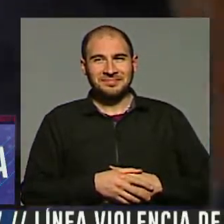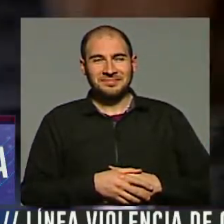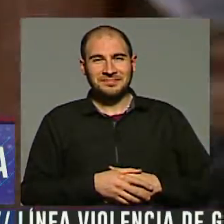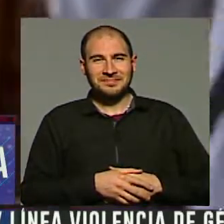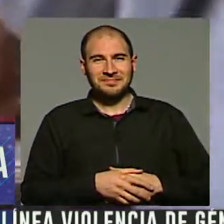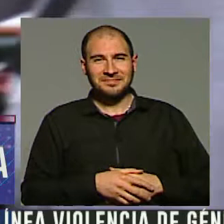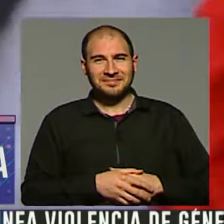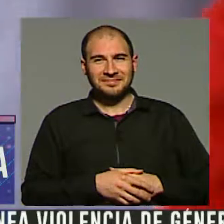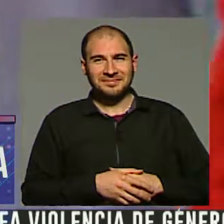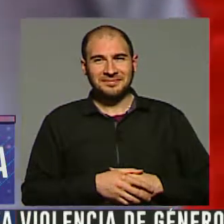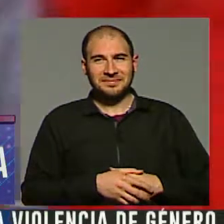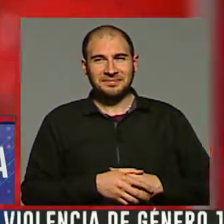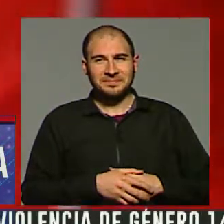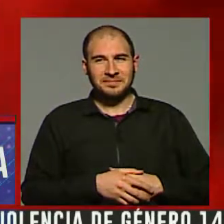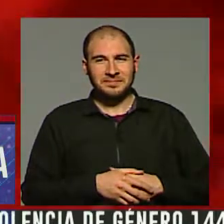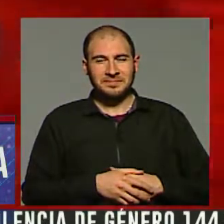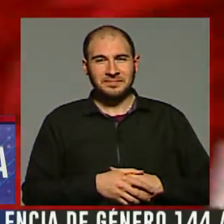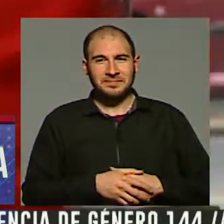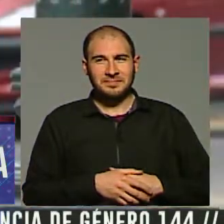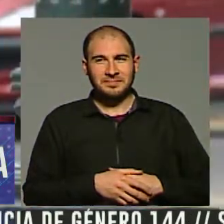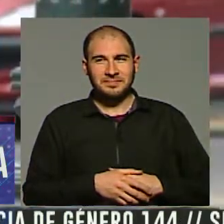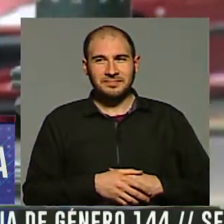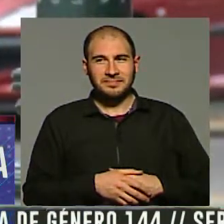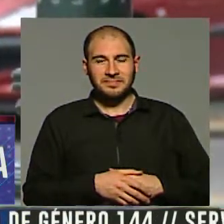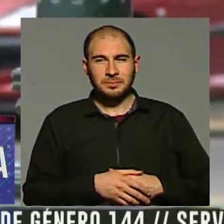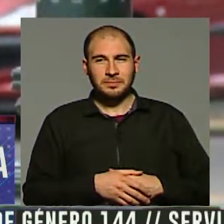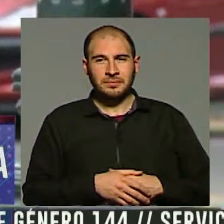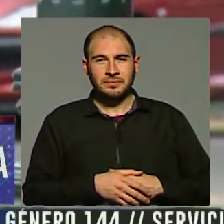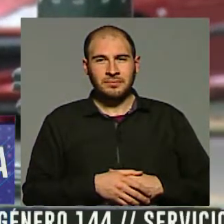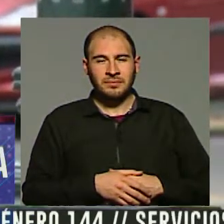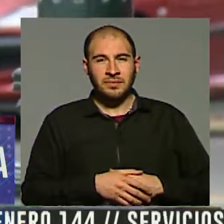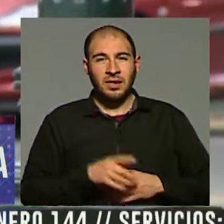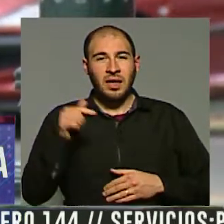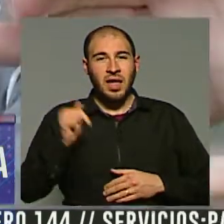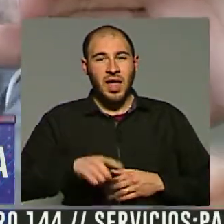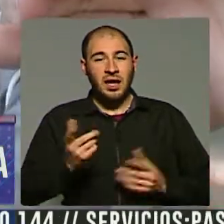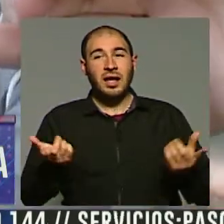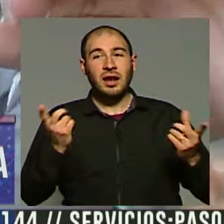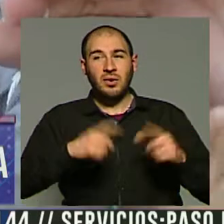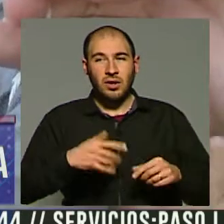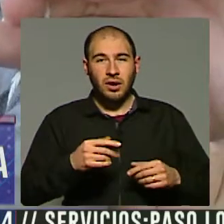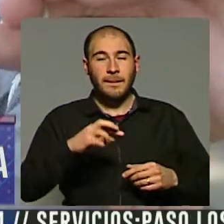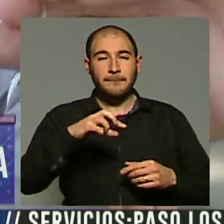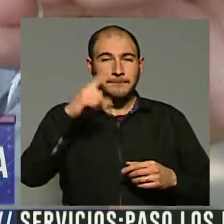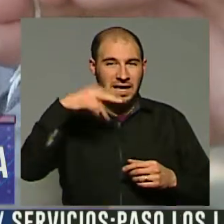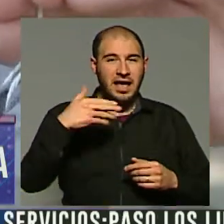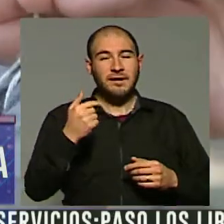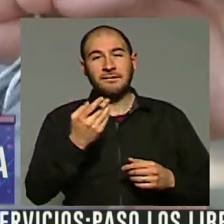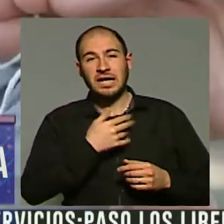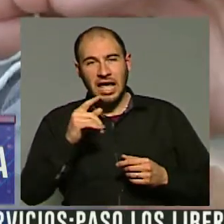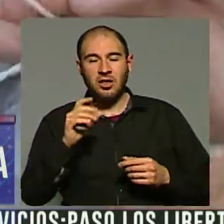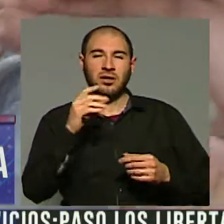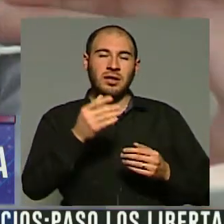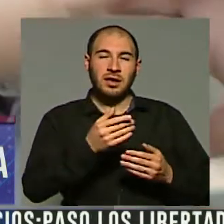Asignaciones familiares, se mantendrán los beneficios por zona. Fue tras una reunión de Peña y Frigerio con intendentes